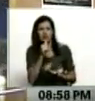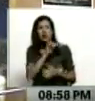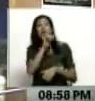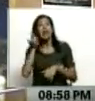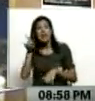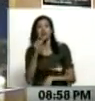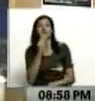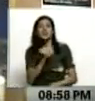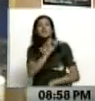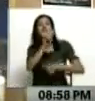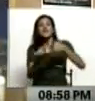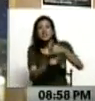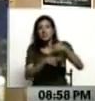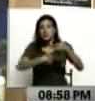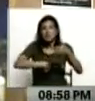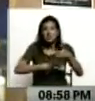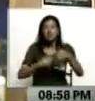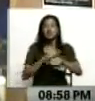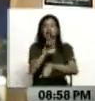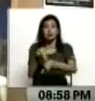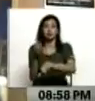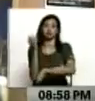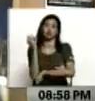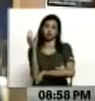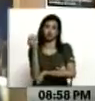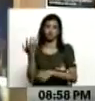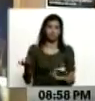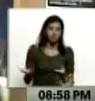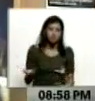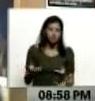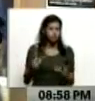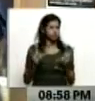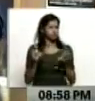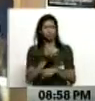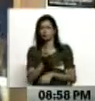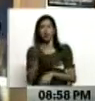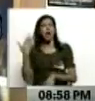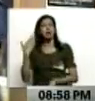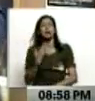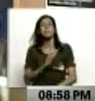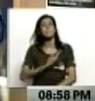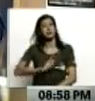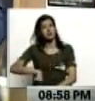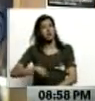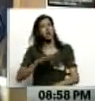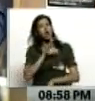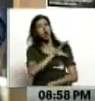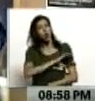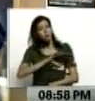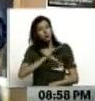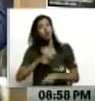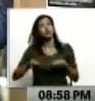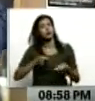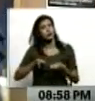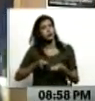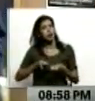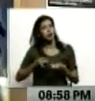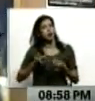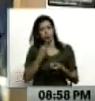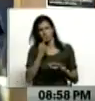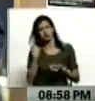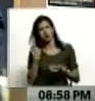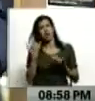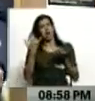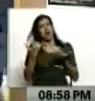asamblea y es el vicepresidente de la asamblea pero no nos extraña porque antes fue presidente de la comisión de contraloría de la